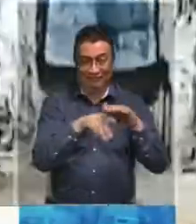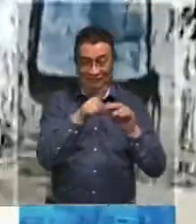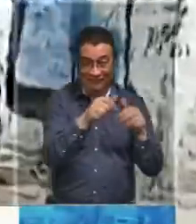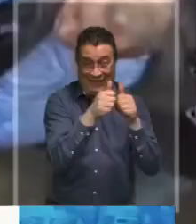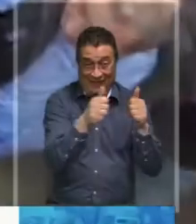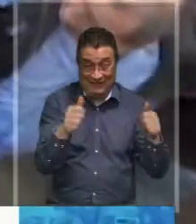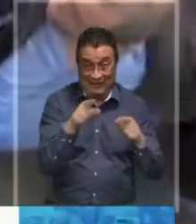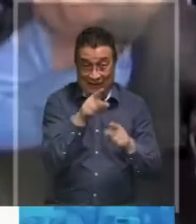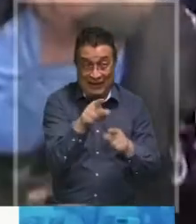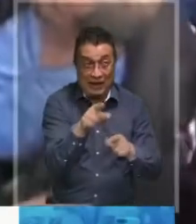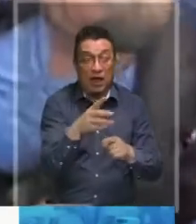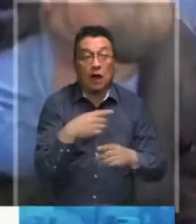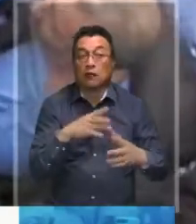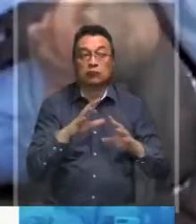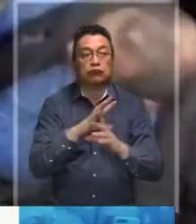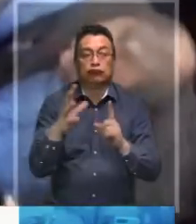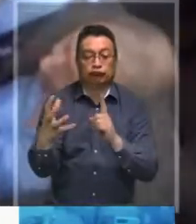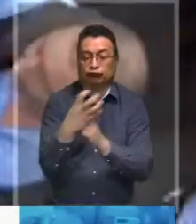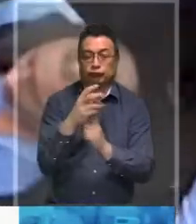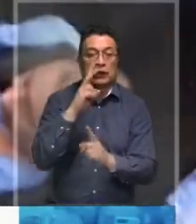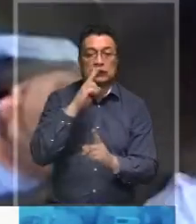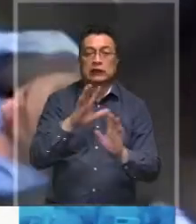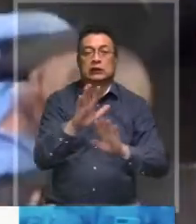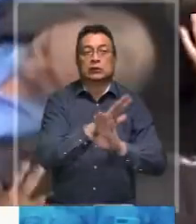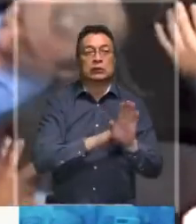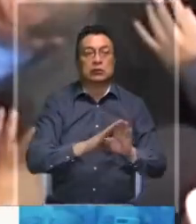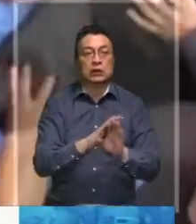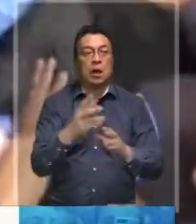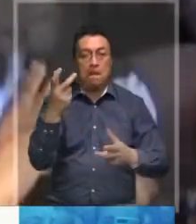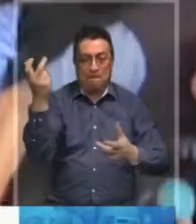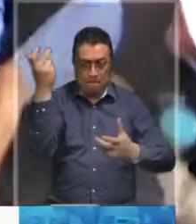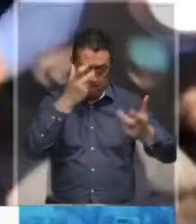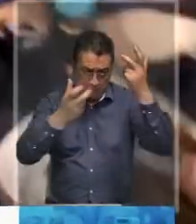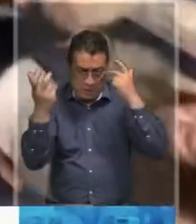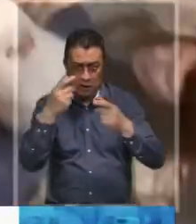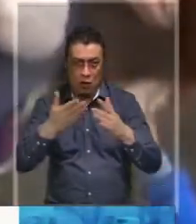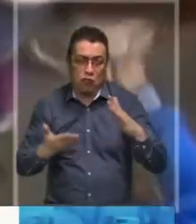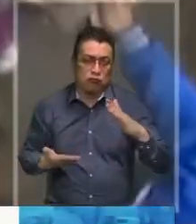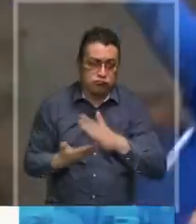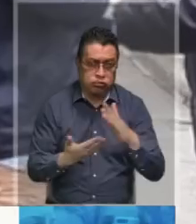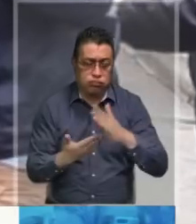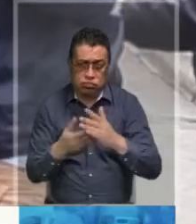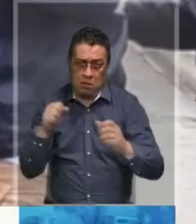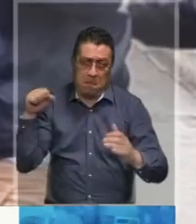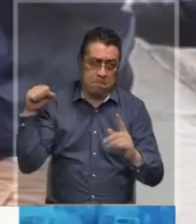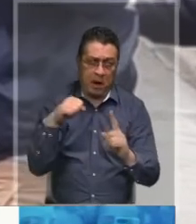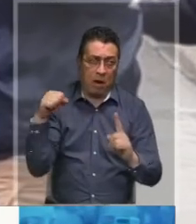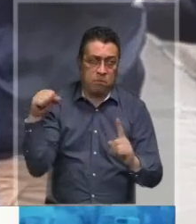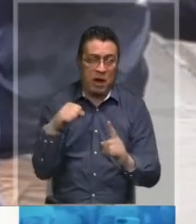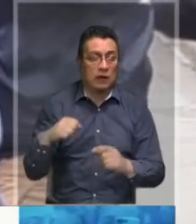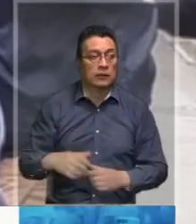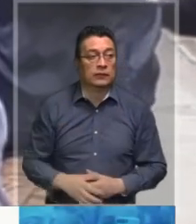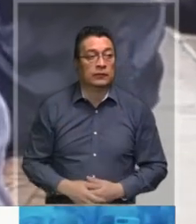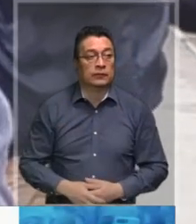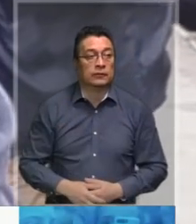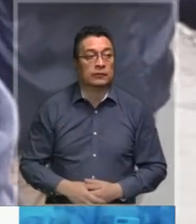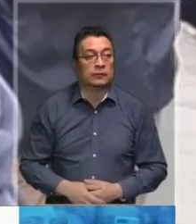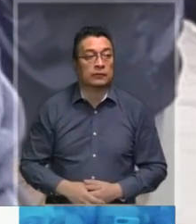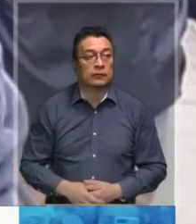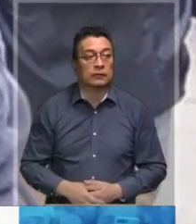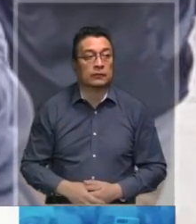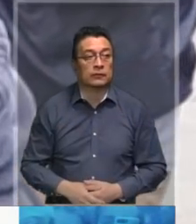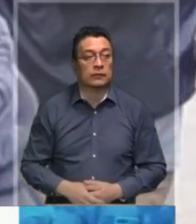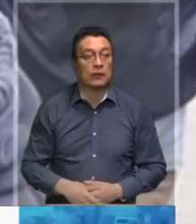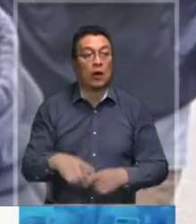de la provincia, totalmente desprotegido, recibió piedrazos, golpes y patadas. Cuando